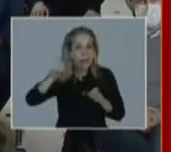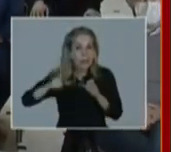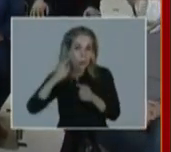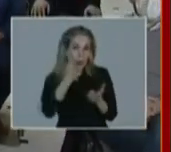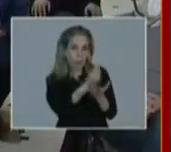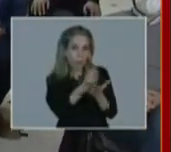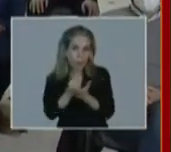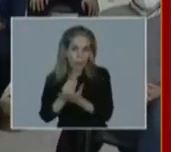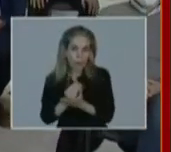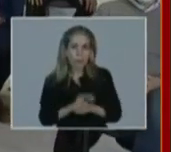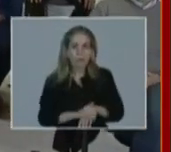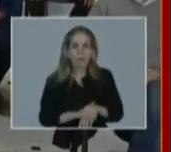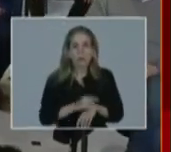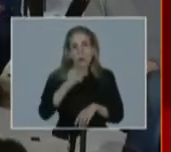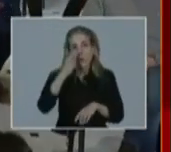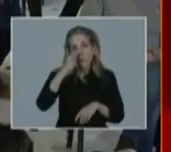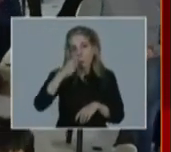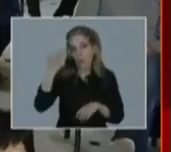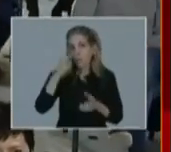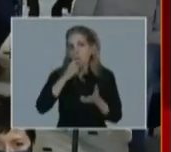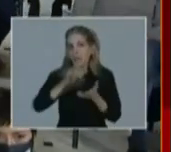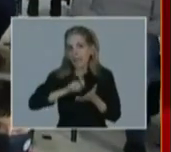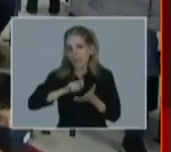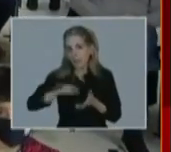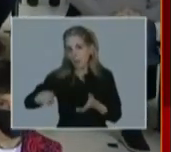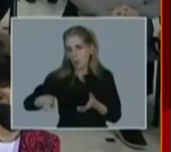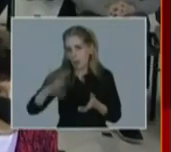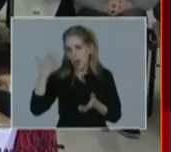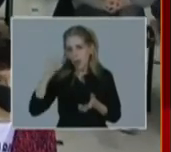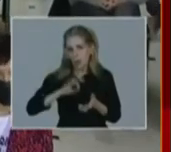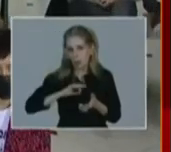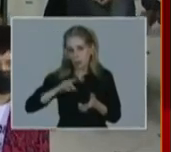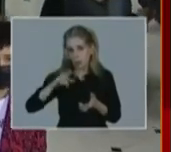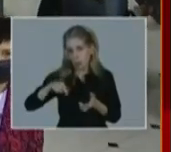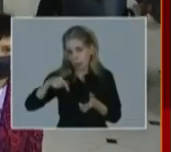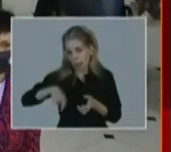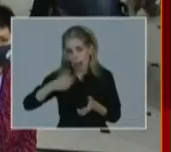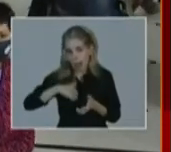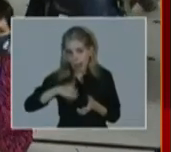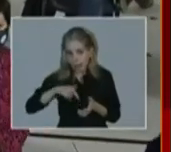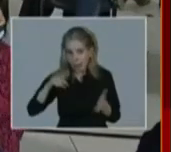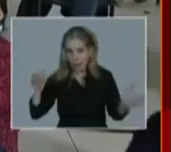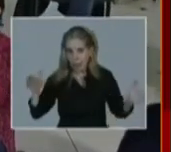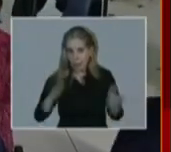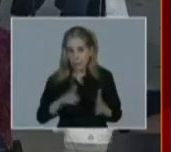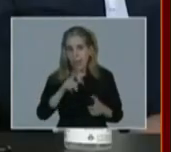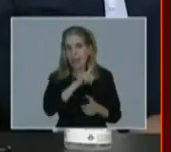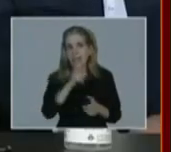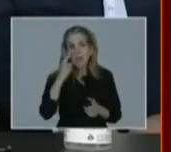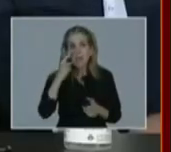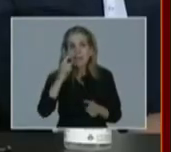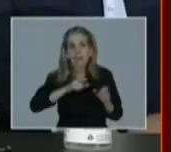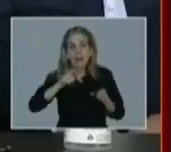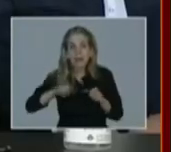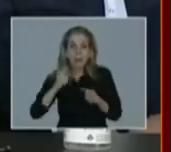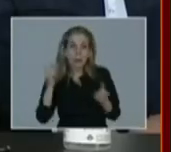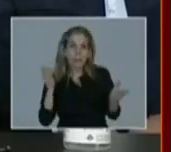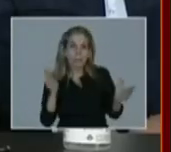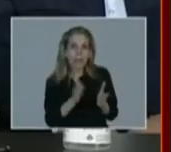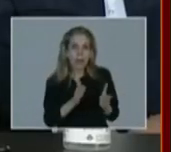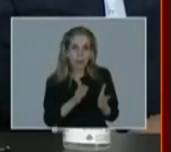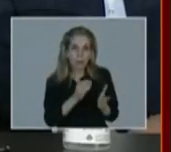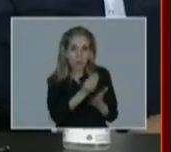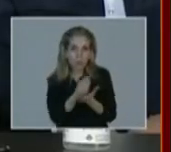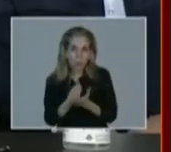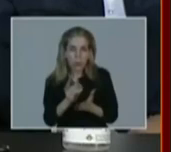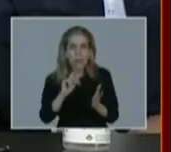discrecionalidad, usted hacía en alguna referencia, hoy hay en algunos matutinos, a mayo del año pasado, Papá Noel,